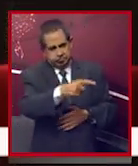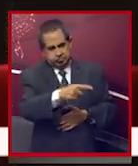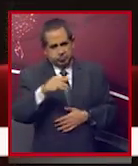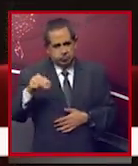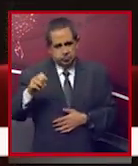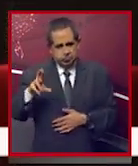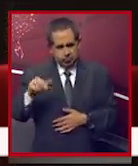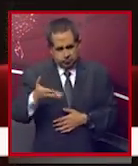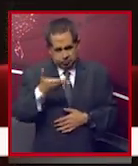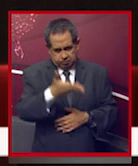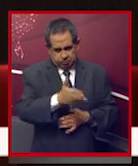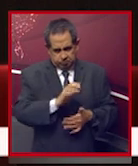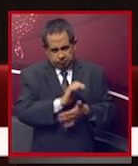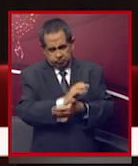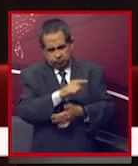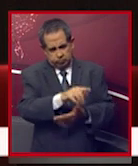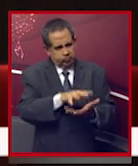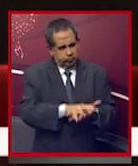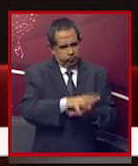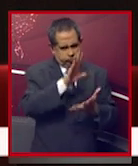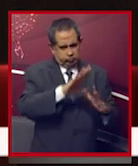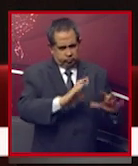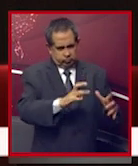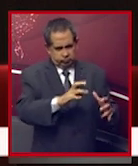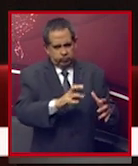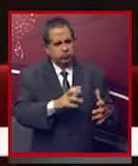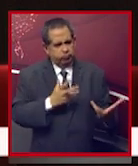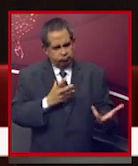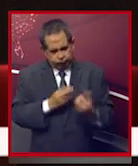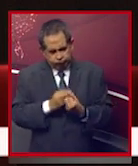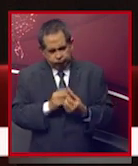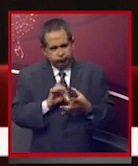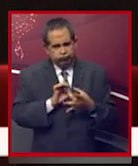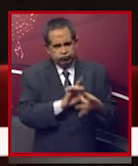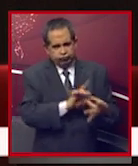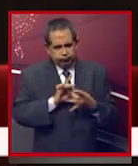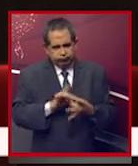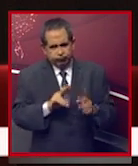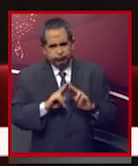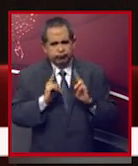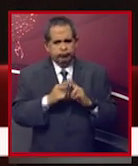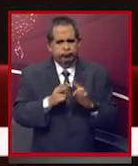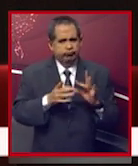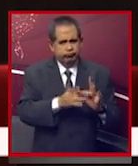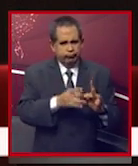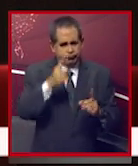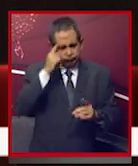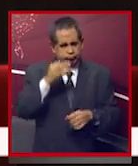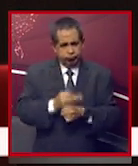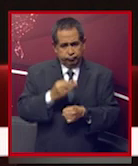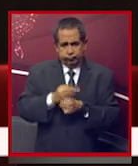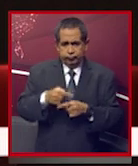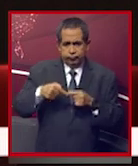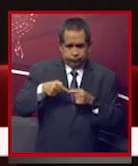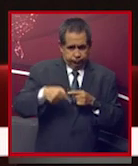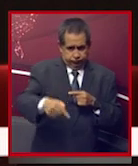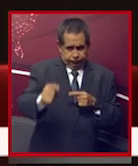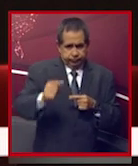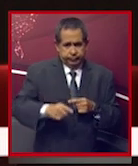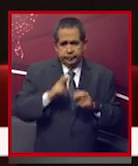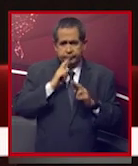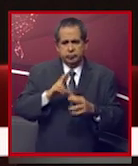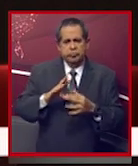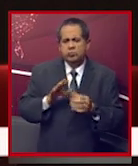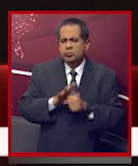Morena, que es mayoritaria, unir acciones para resolver en este presente periodo de sesiones